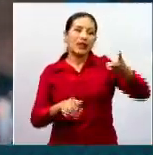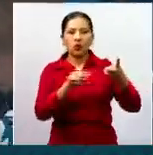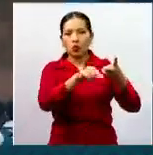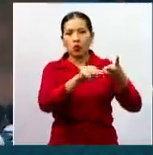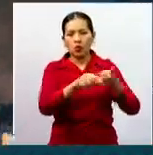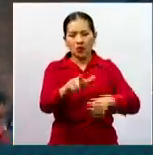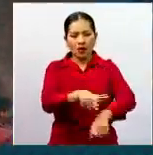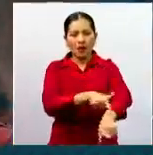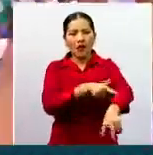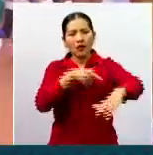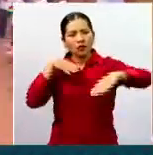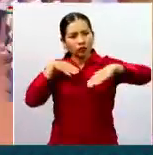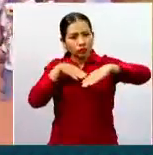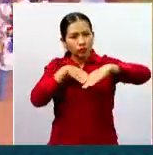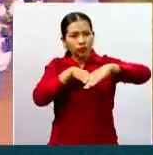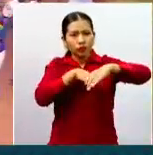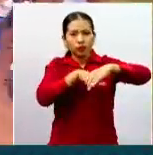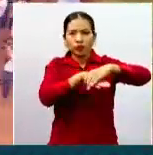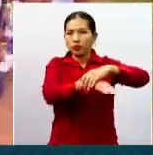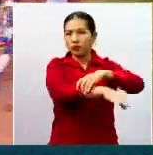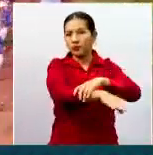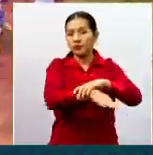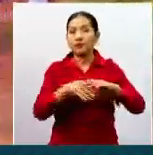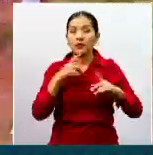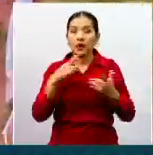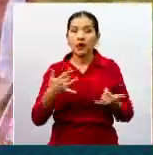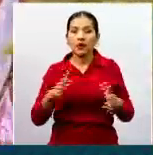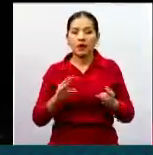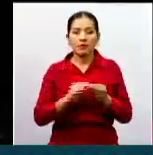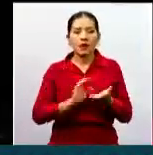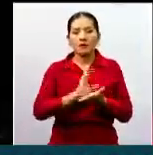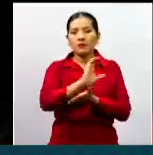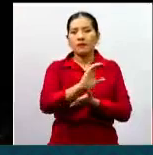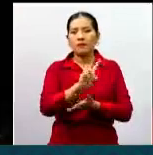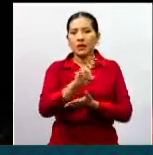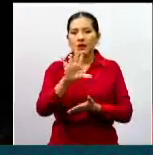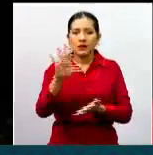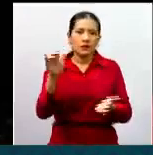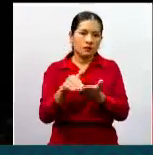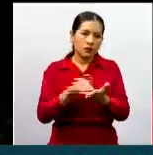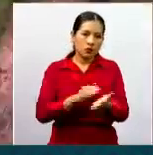entonces estamos invirtiendo más de